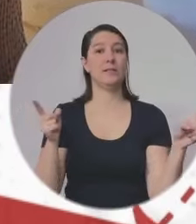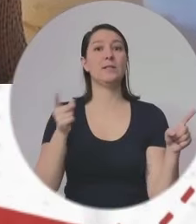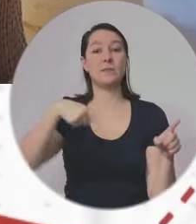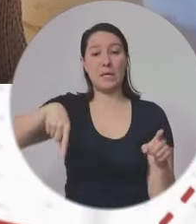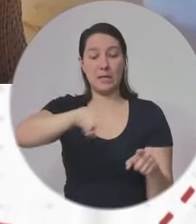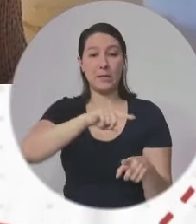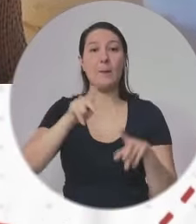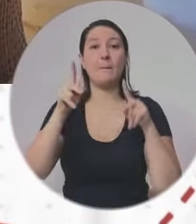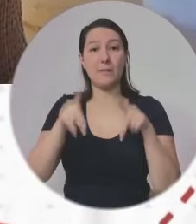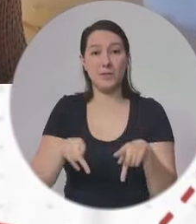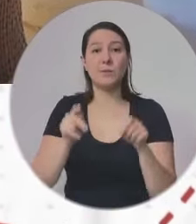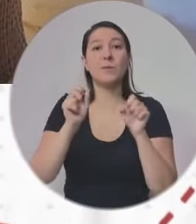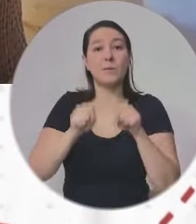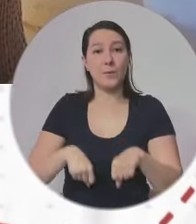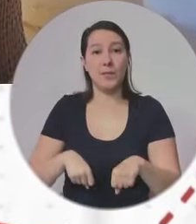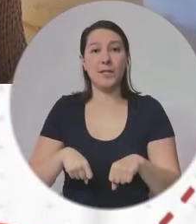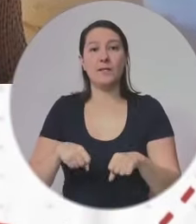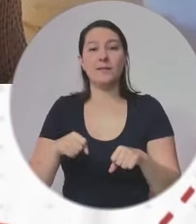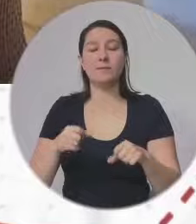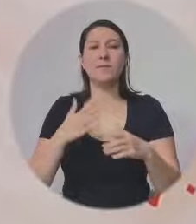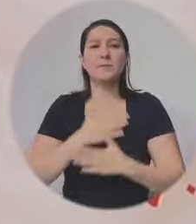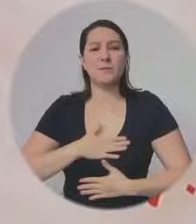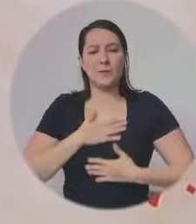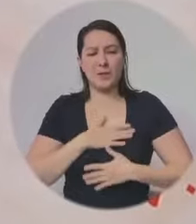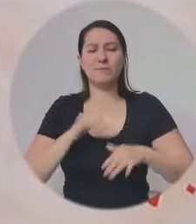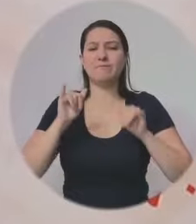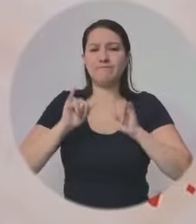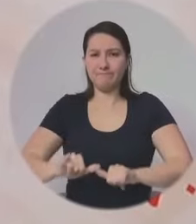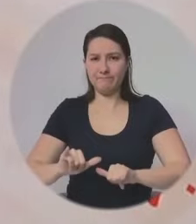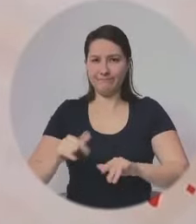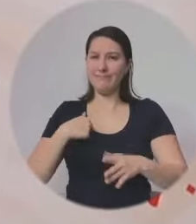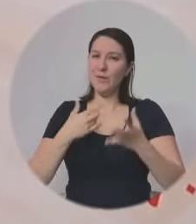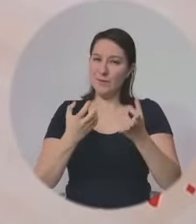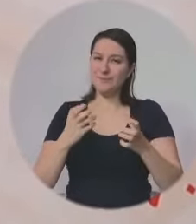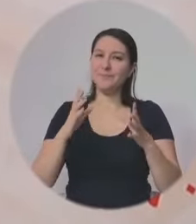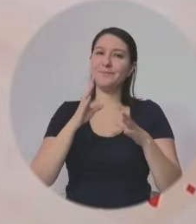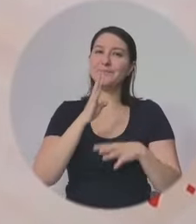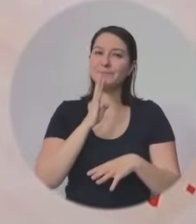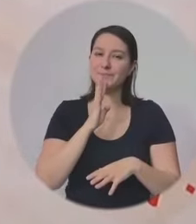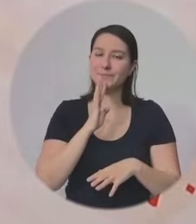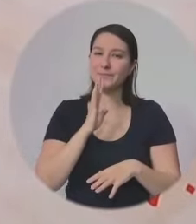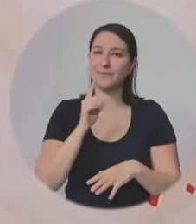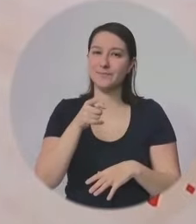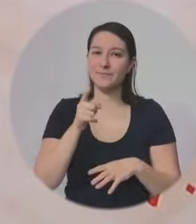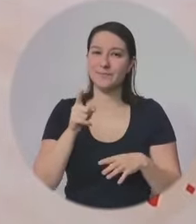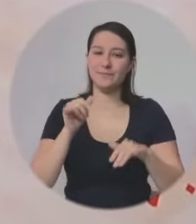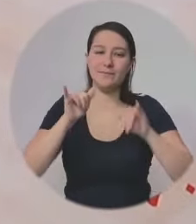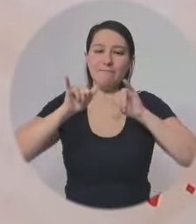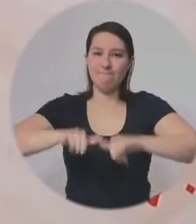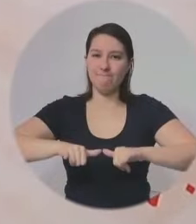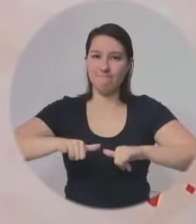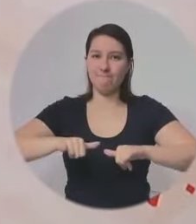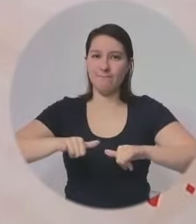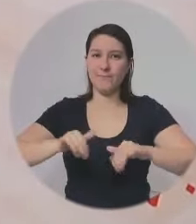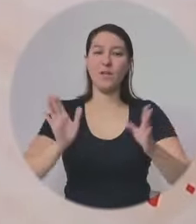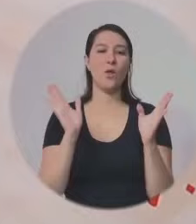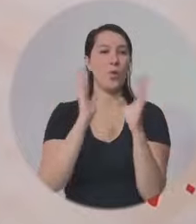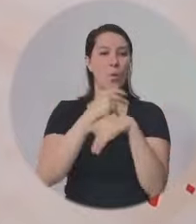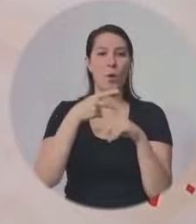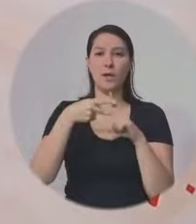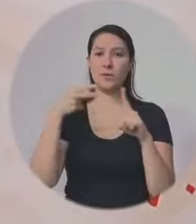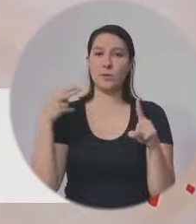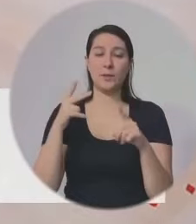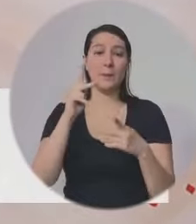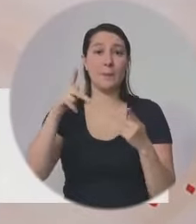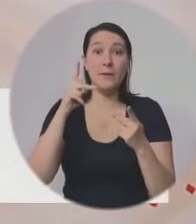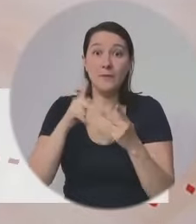tener una mejor estadía y quiero hablar un poco respecto de esto de la estadía que como les digo no hay hotel perfecto y no hay un